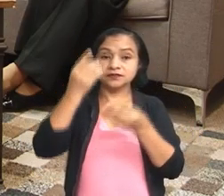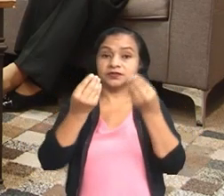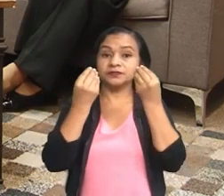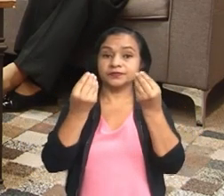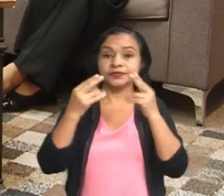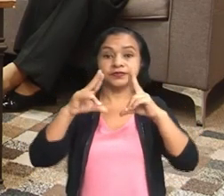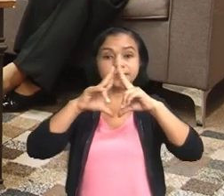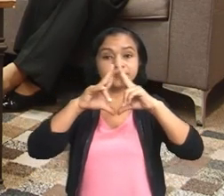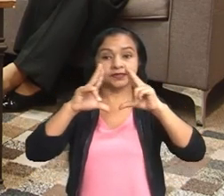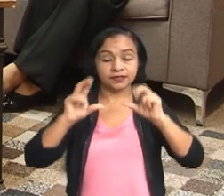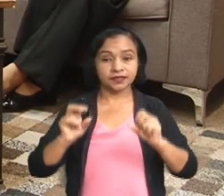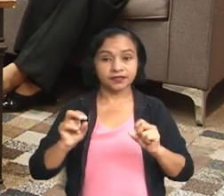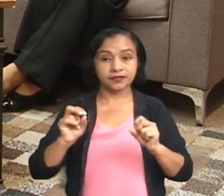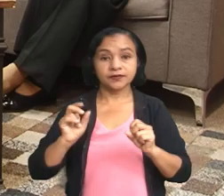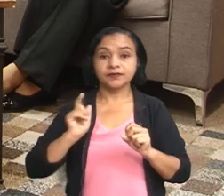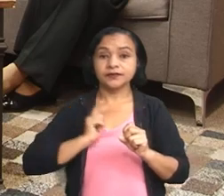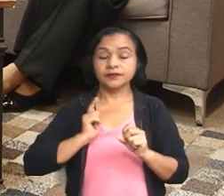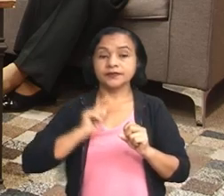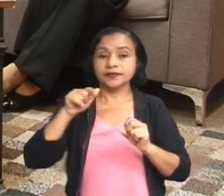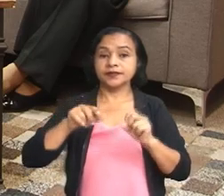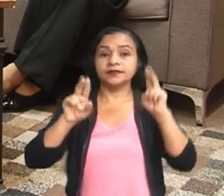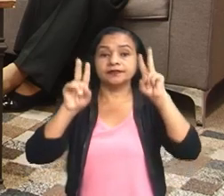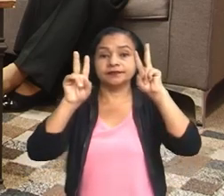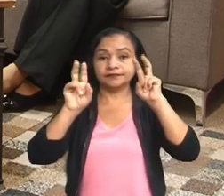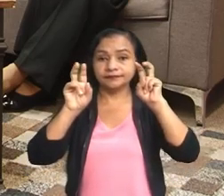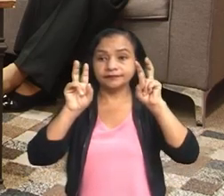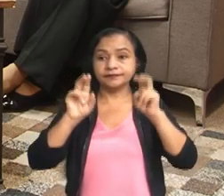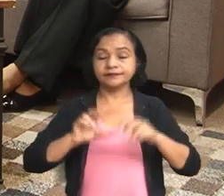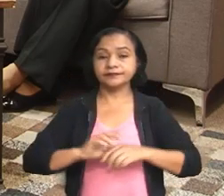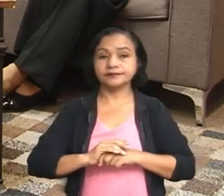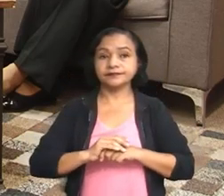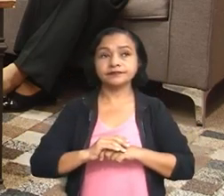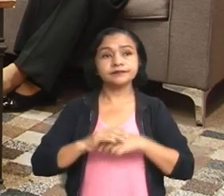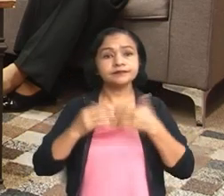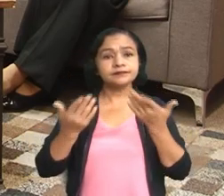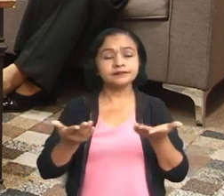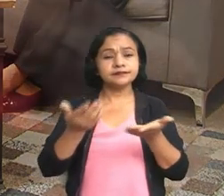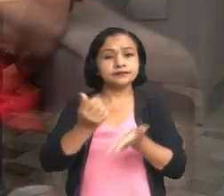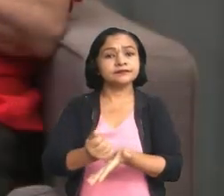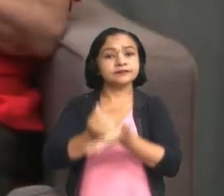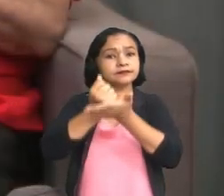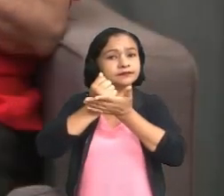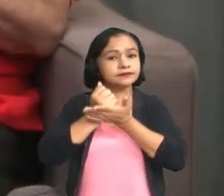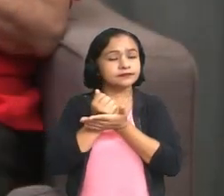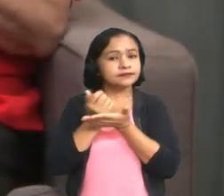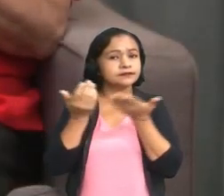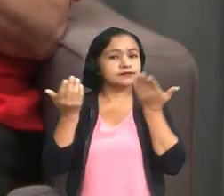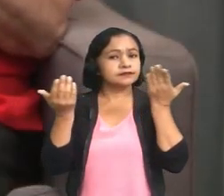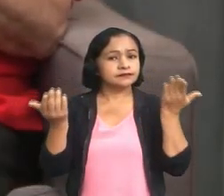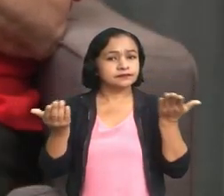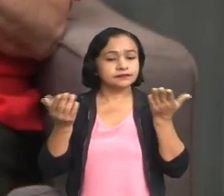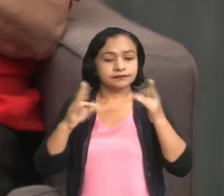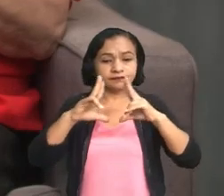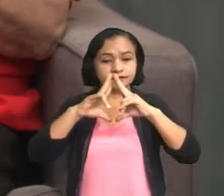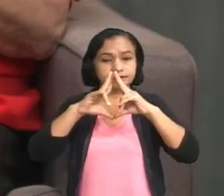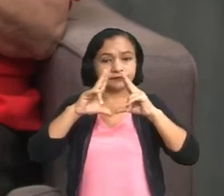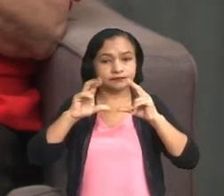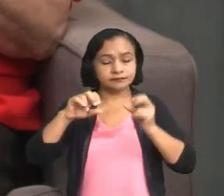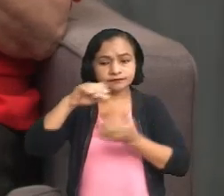está allá, en este ambiente. Y eso nos ha permitido también involucrarnos en